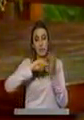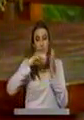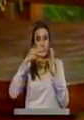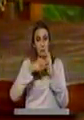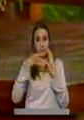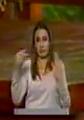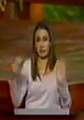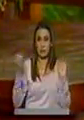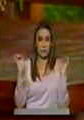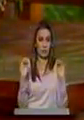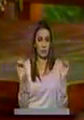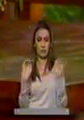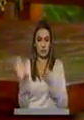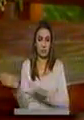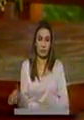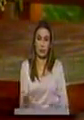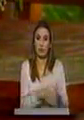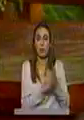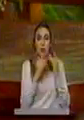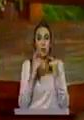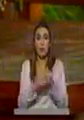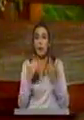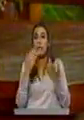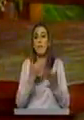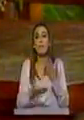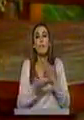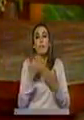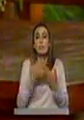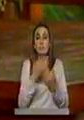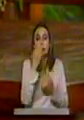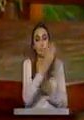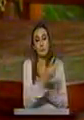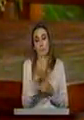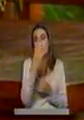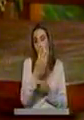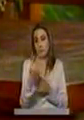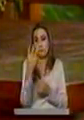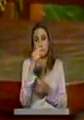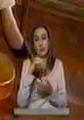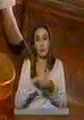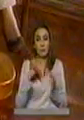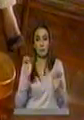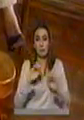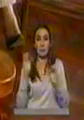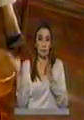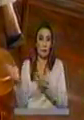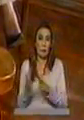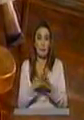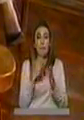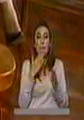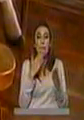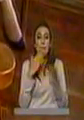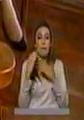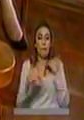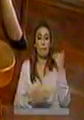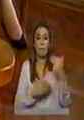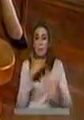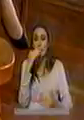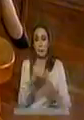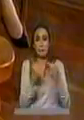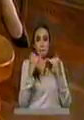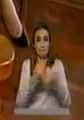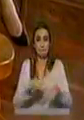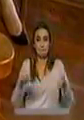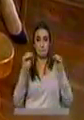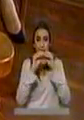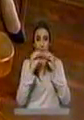entrar fácilmente a una web. De todos modos, quisiera ver que vean una forma de cómo ellos puedan llegar. Ellos